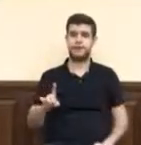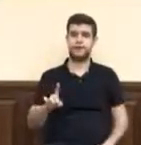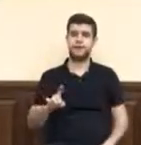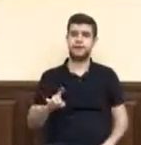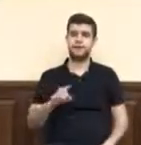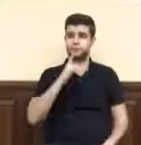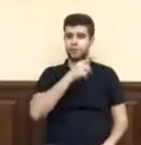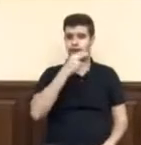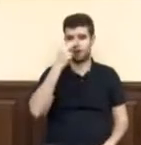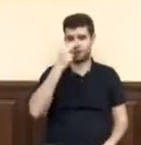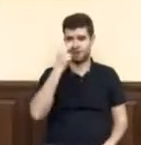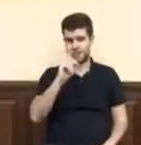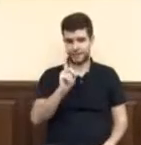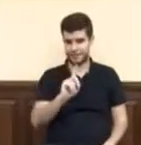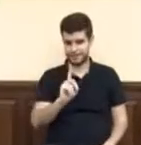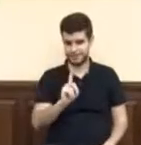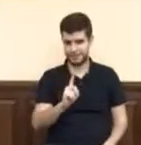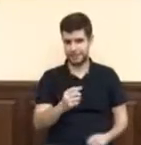lo que no le interesa sacar